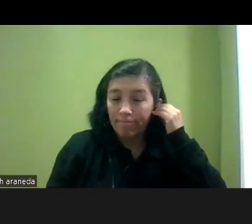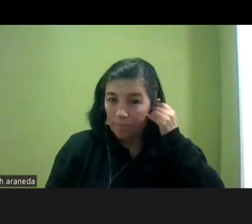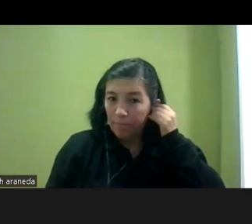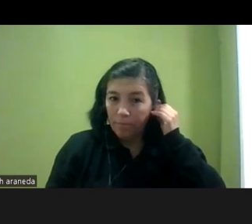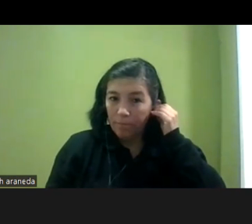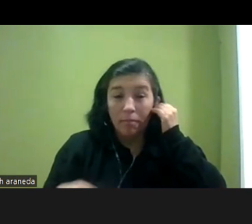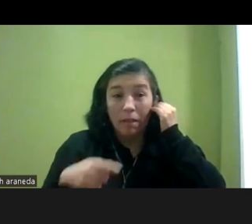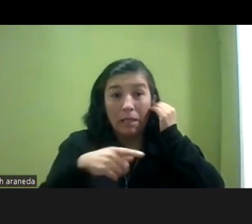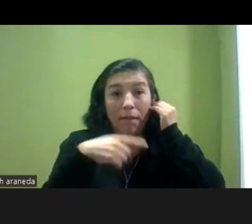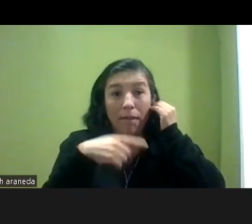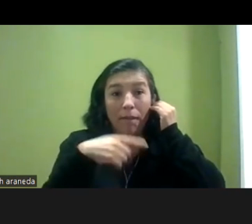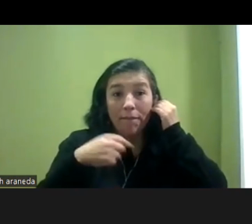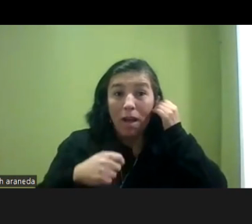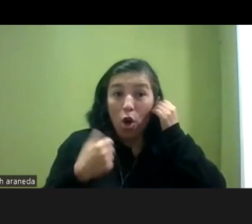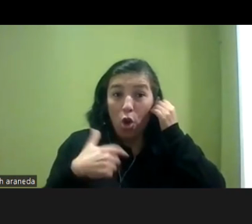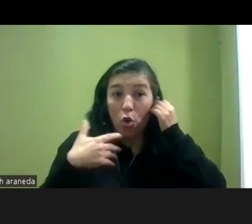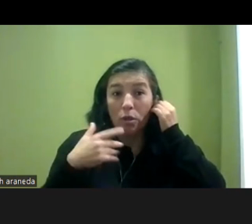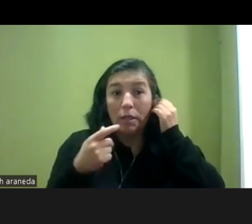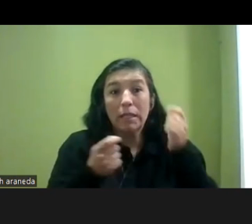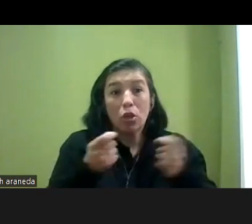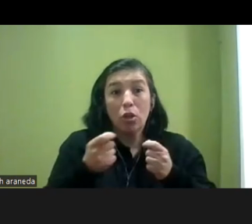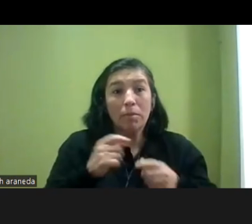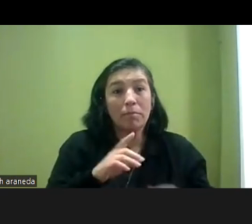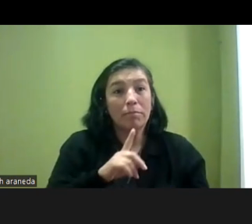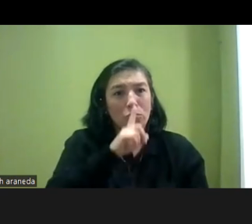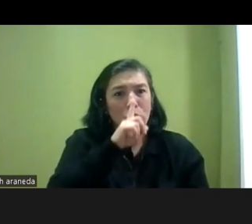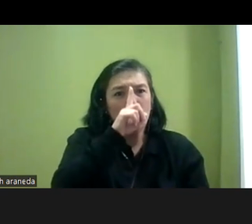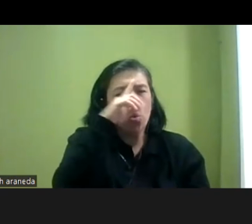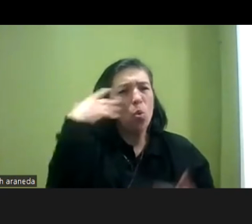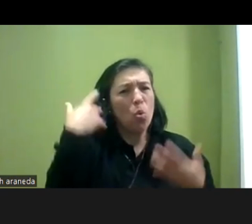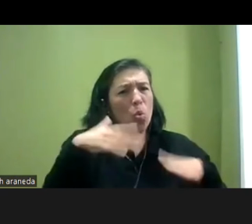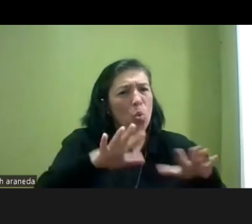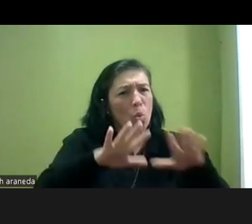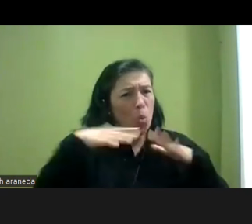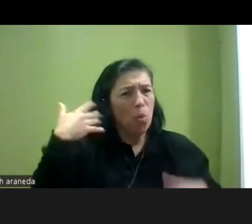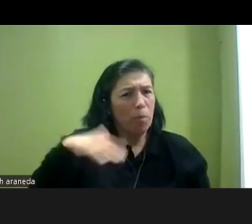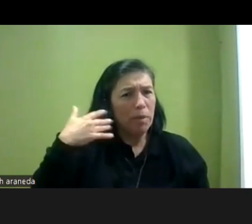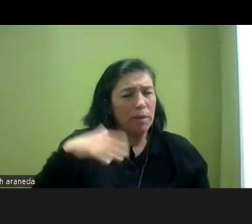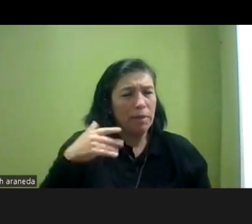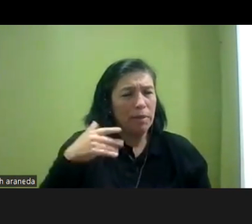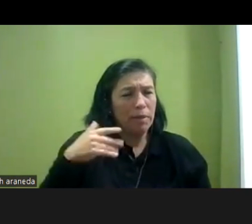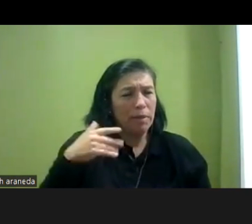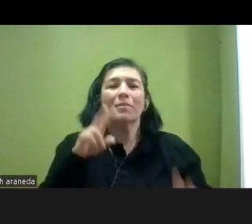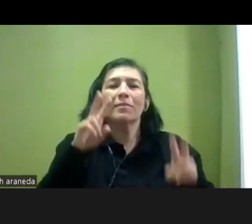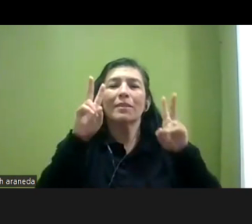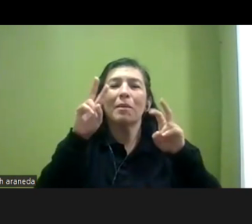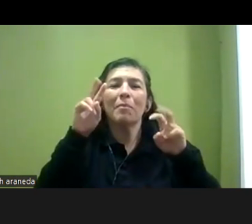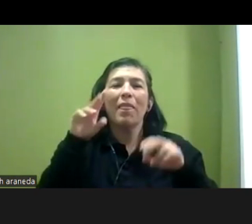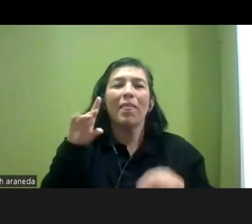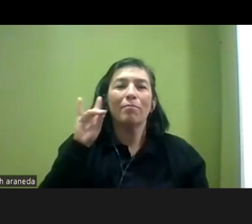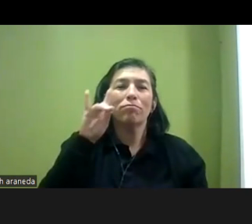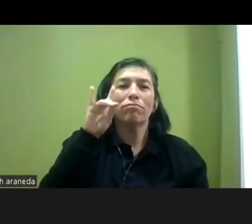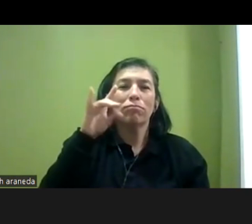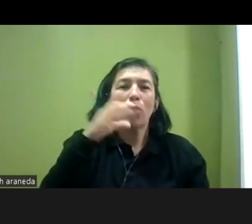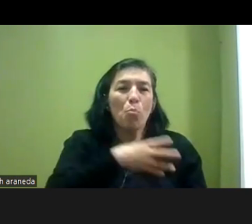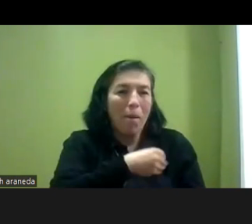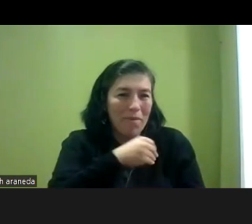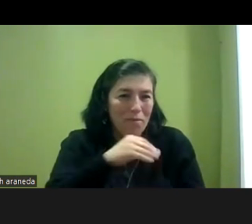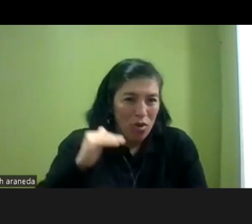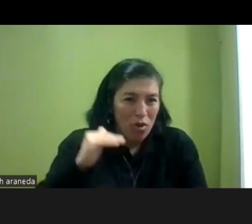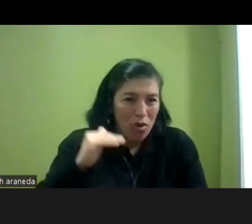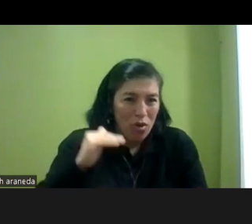su valor económico y ritual era enorme. Eso por el lado de mamíferos grandes. Y